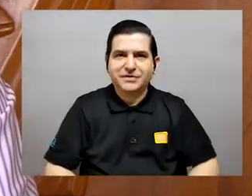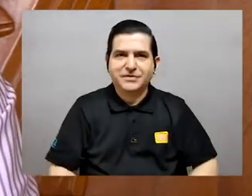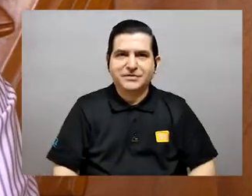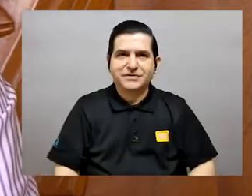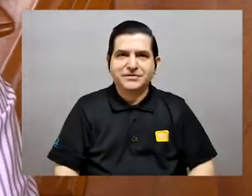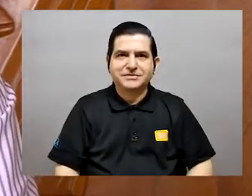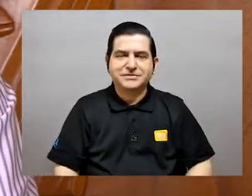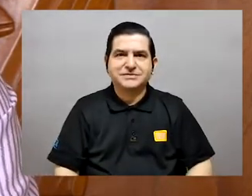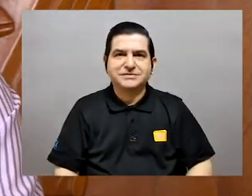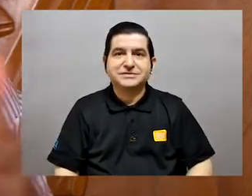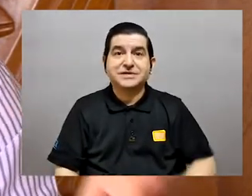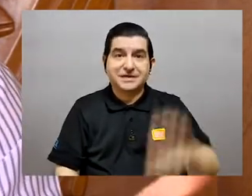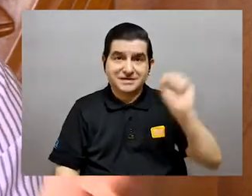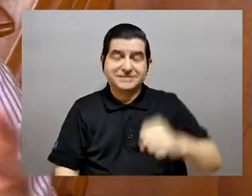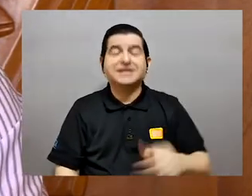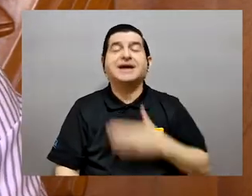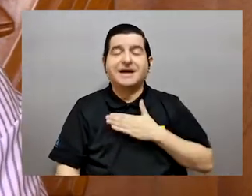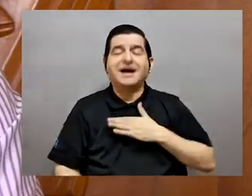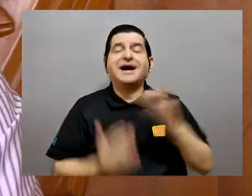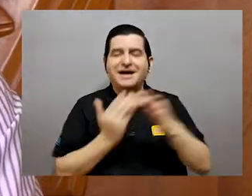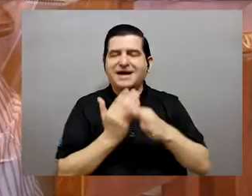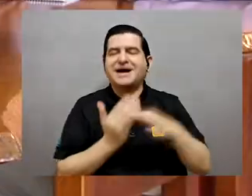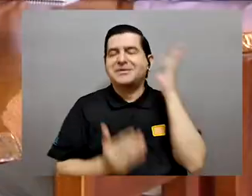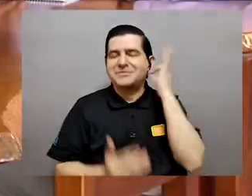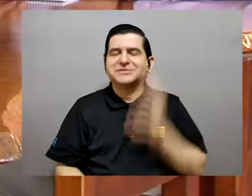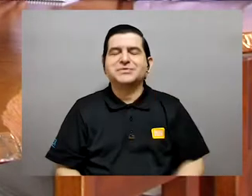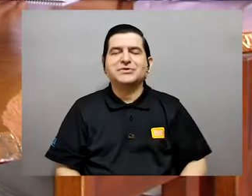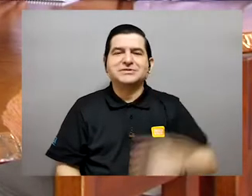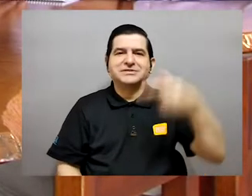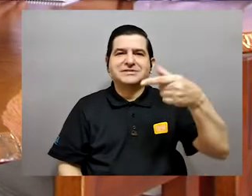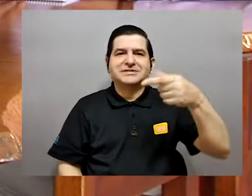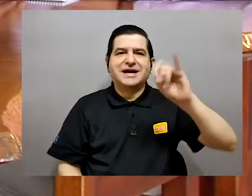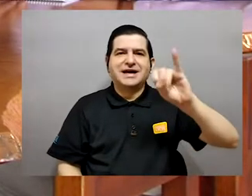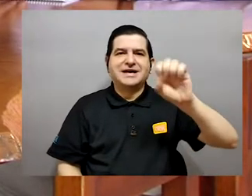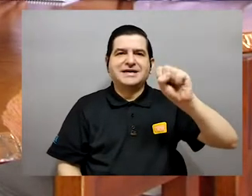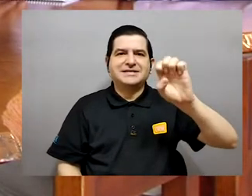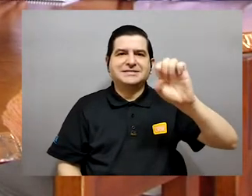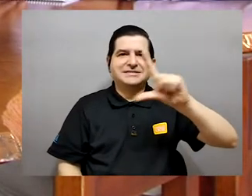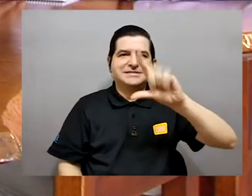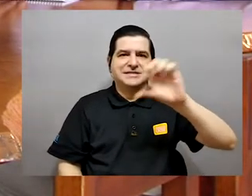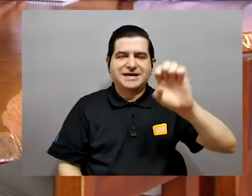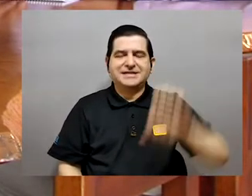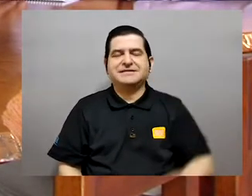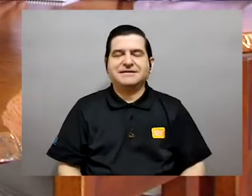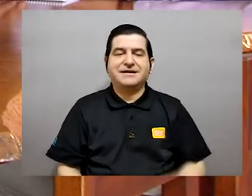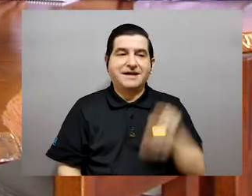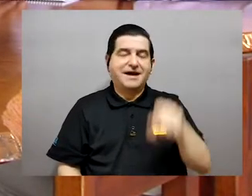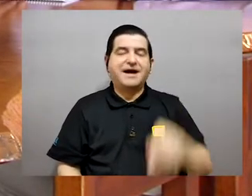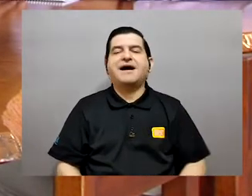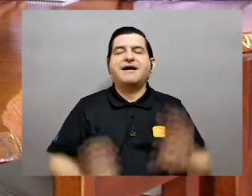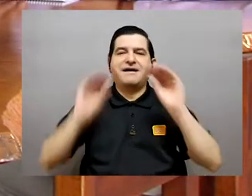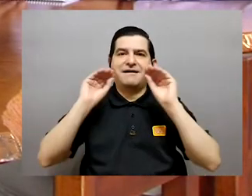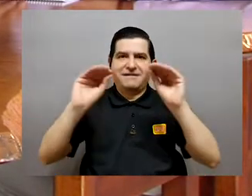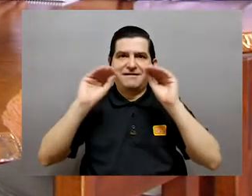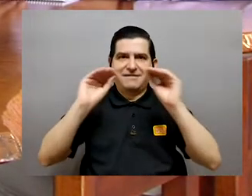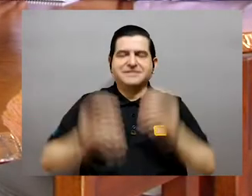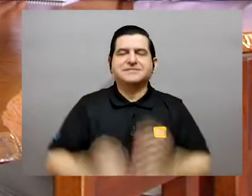ella, en la que después ya ella fue mi esposa. Pero ya cuando tenemos el primer hijo, Juan Andrés,